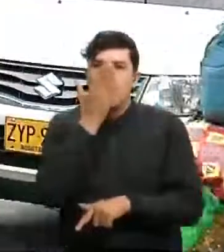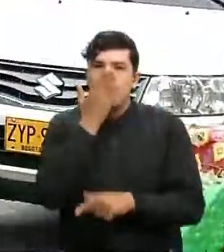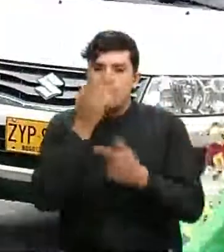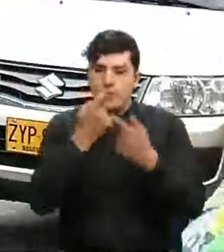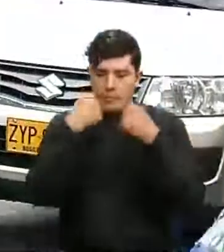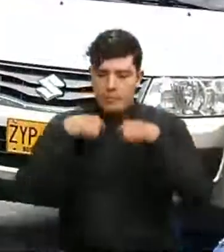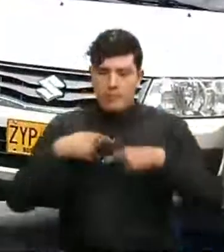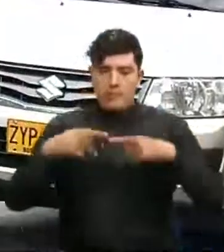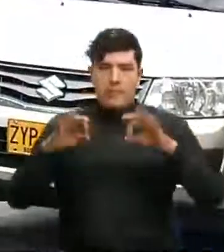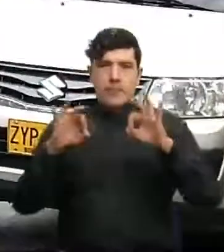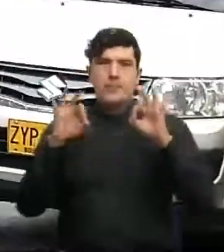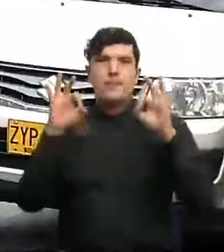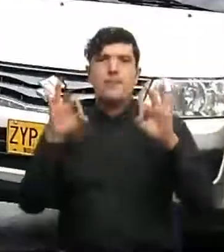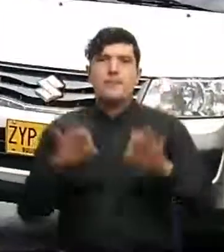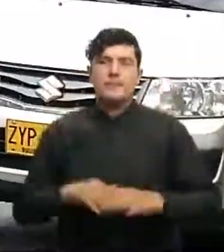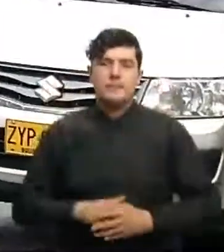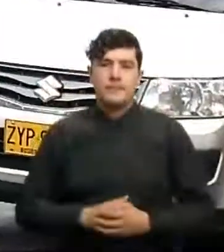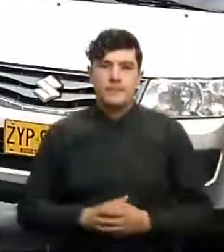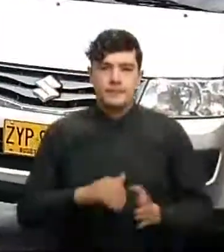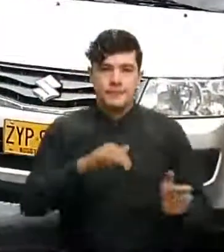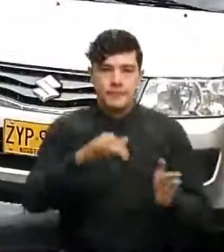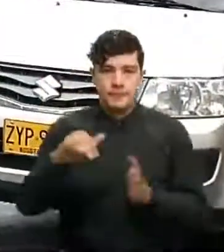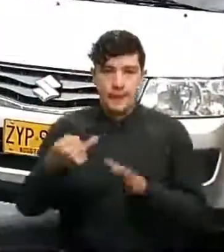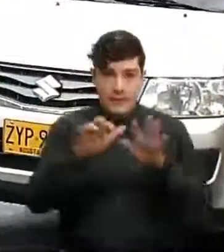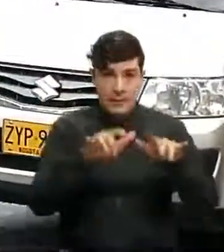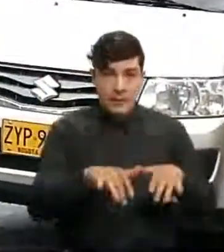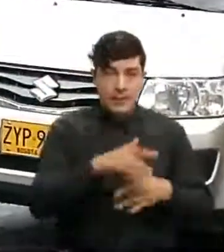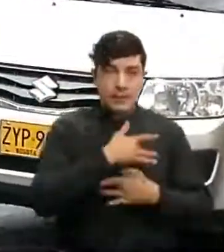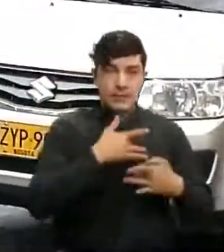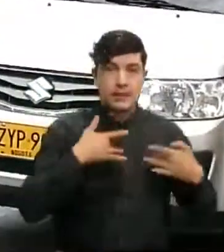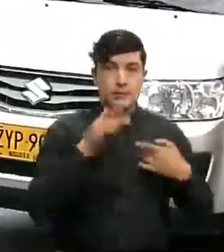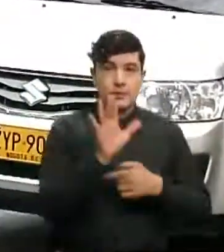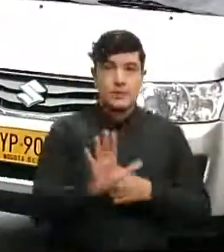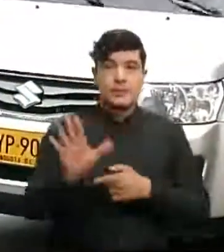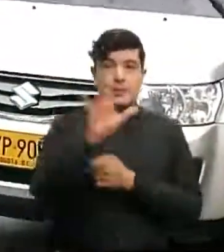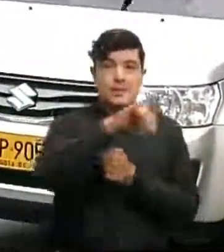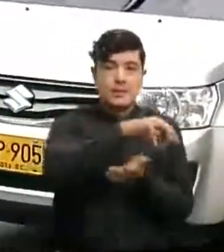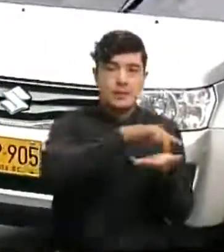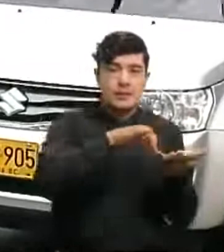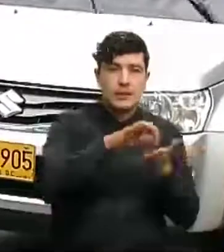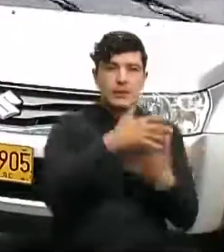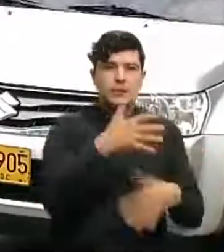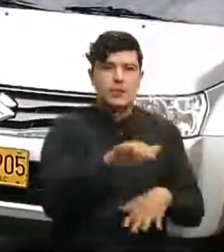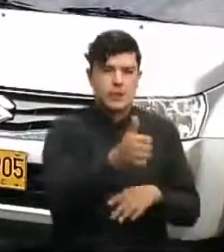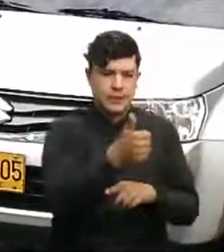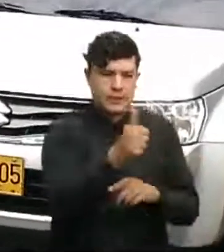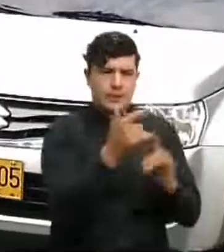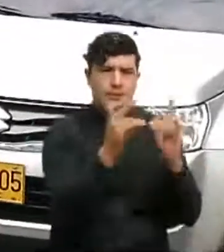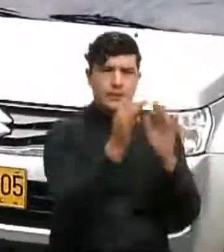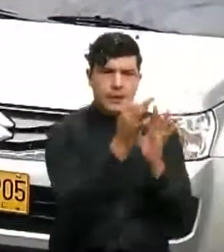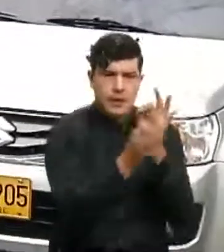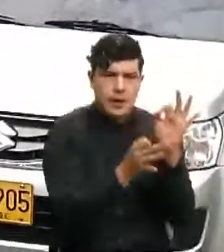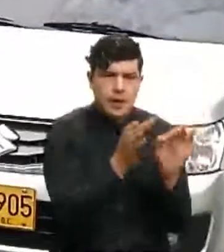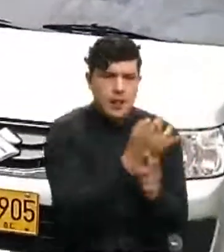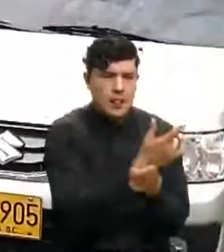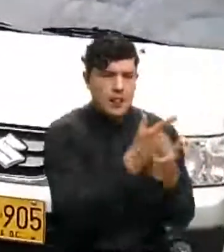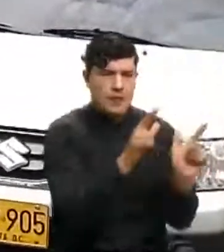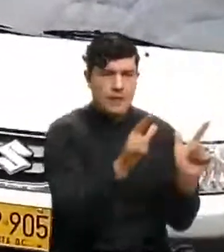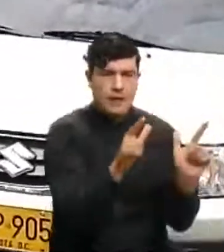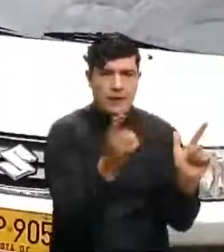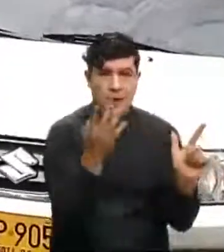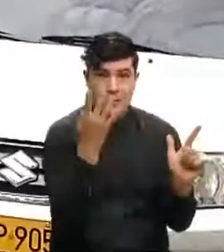Mire, según la Secretaría de Salud de Santander, en el departamento, en todo Santander tan solo hay 10 camas UCI libres, 4 en